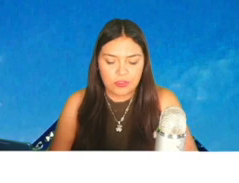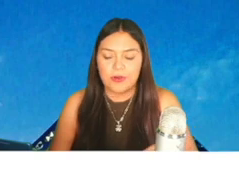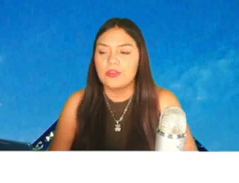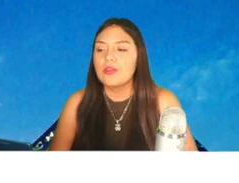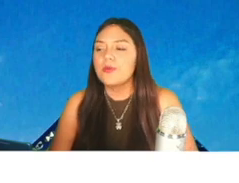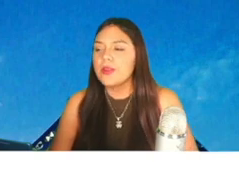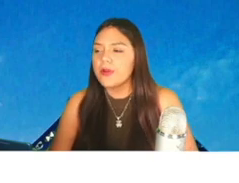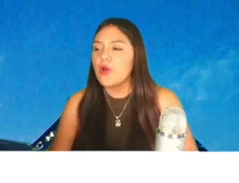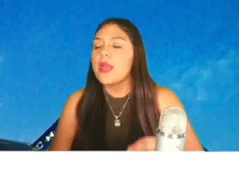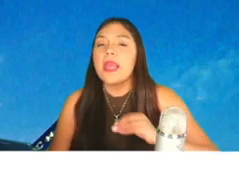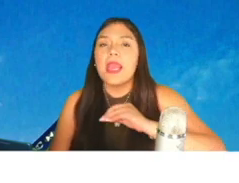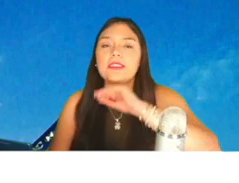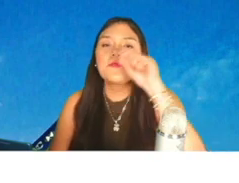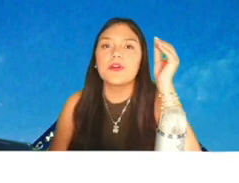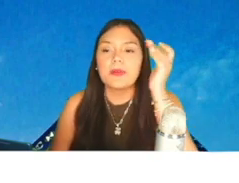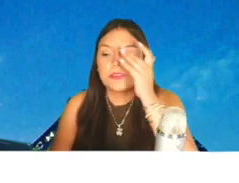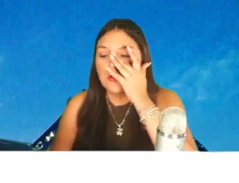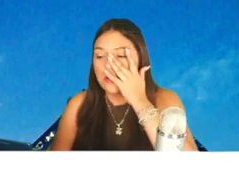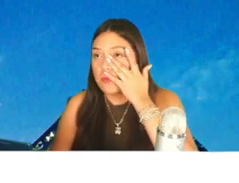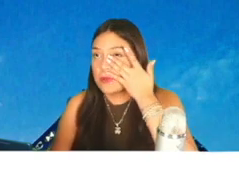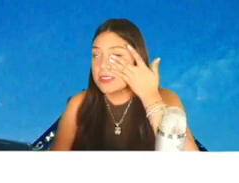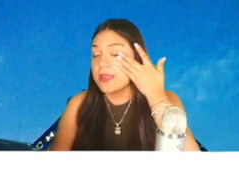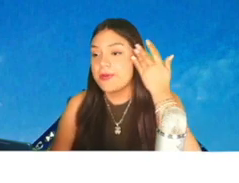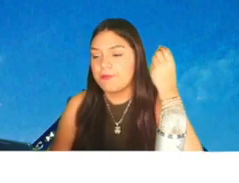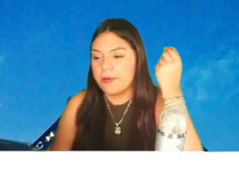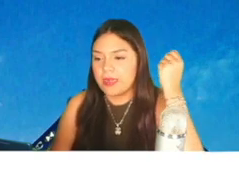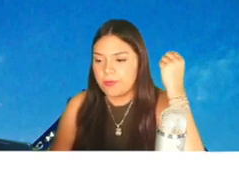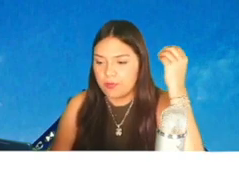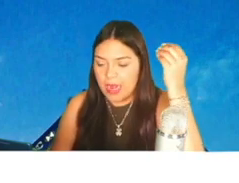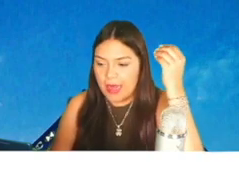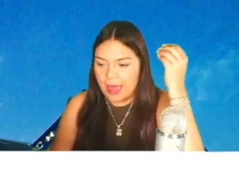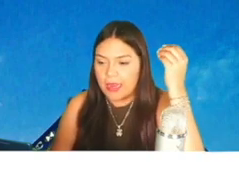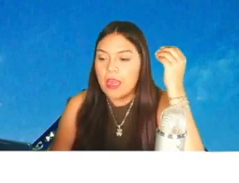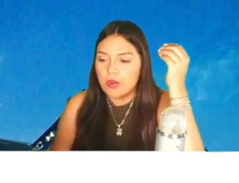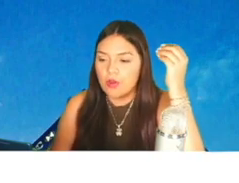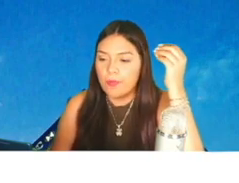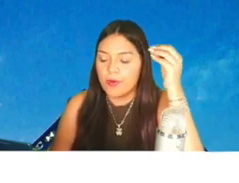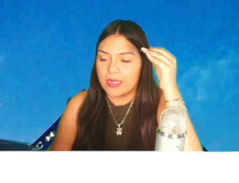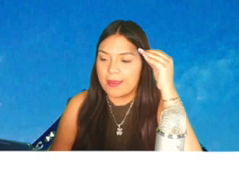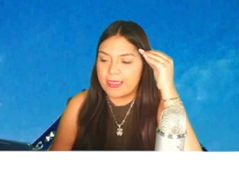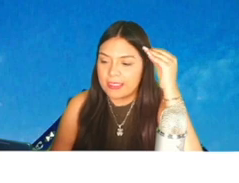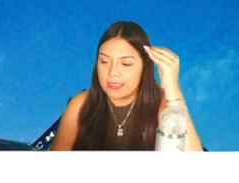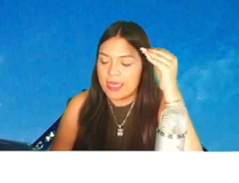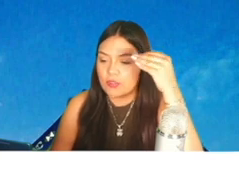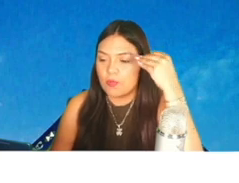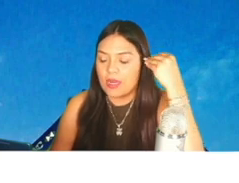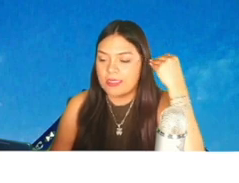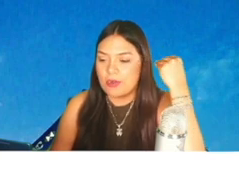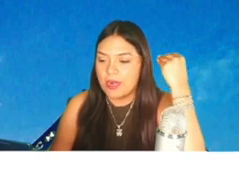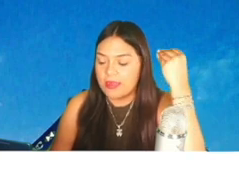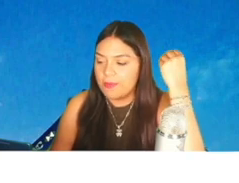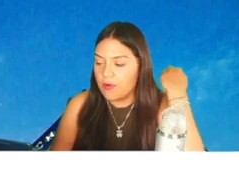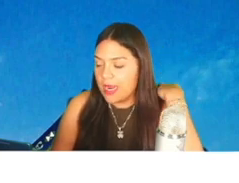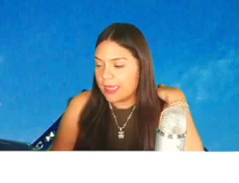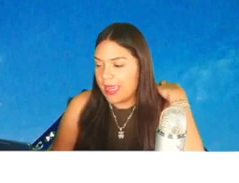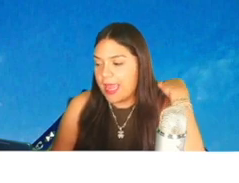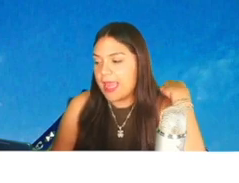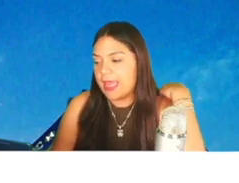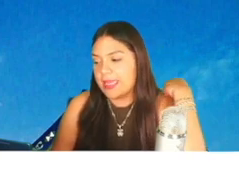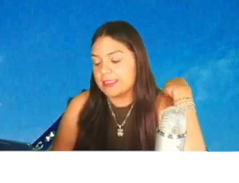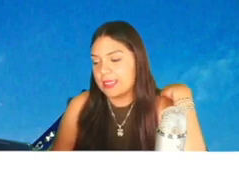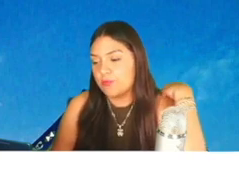conflicto, sobre todo porque bueno, esta información como siempre fue manipulada, no por cabecitas como las de Loret de Mola,